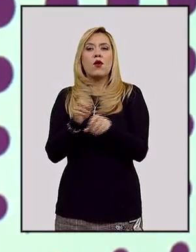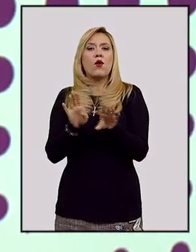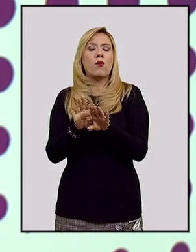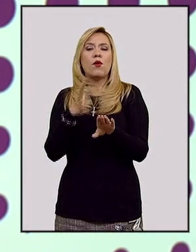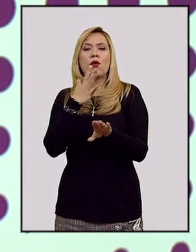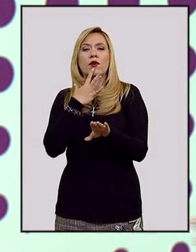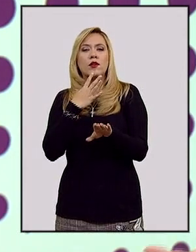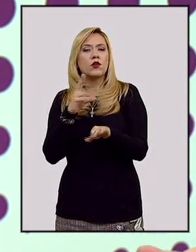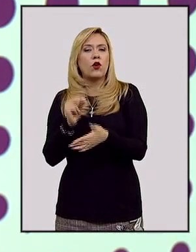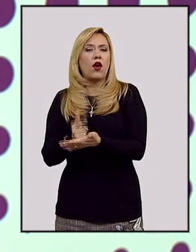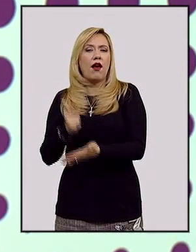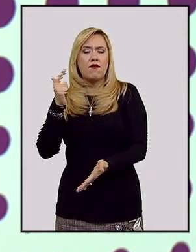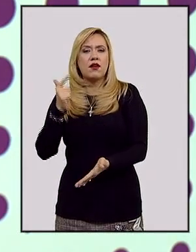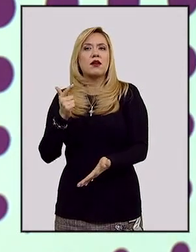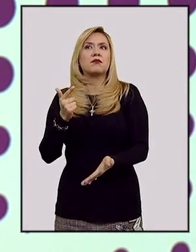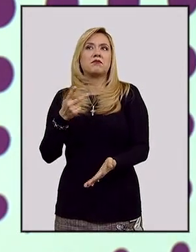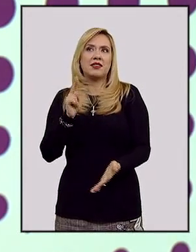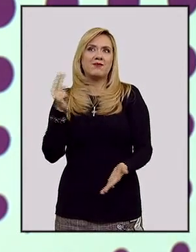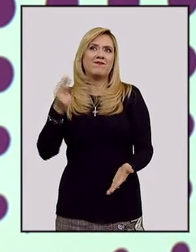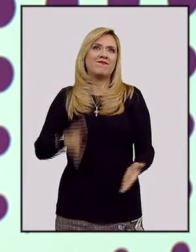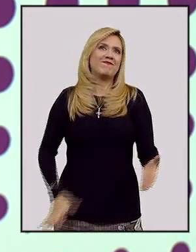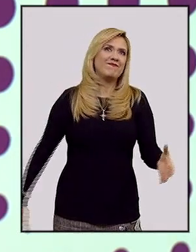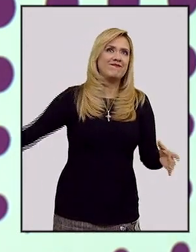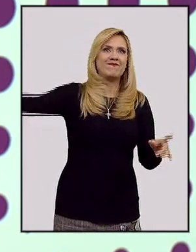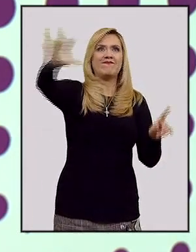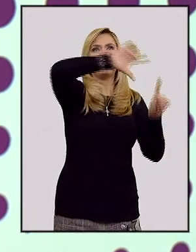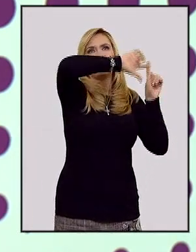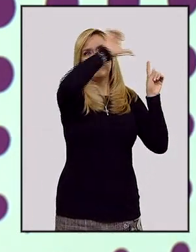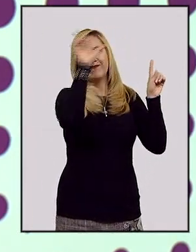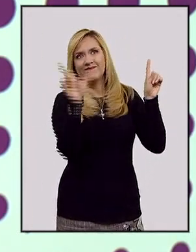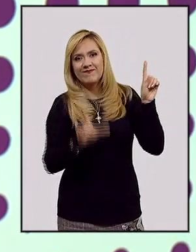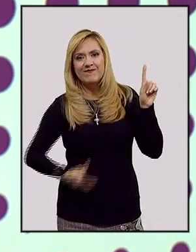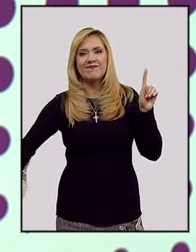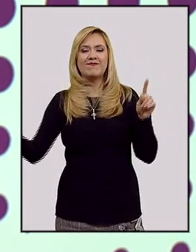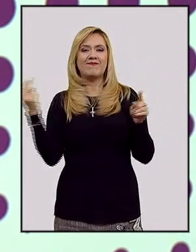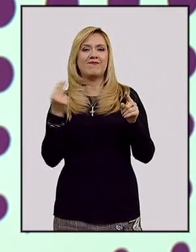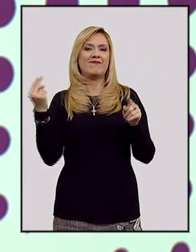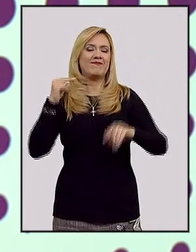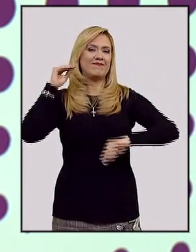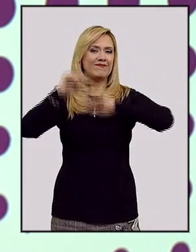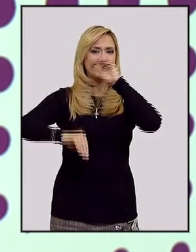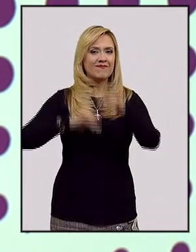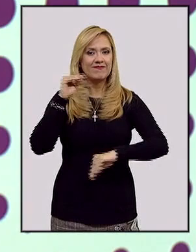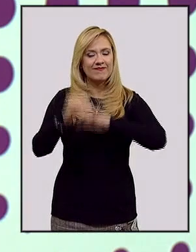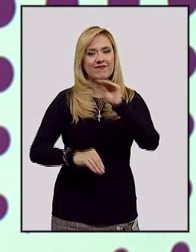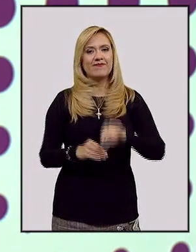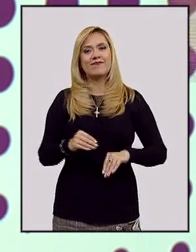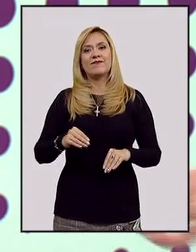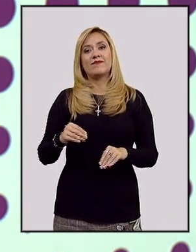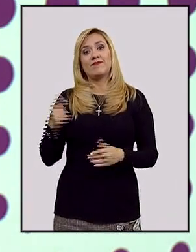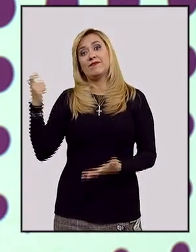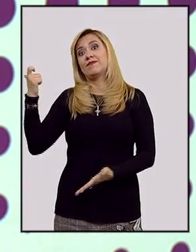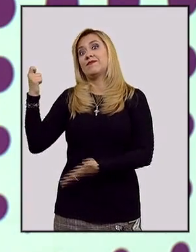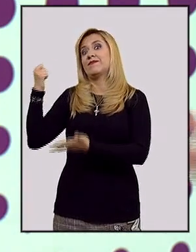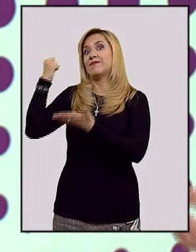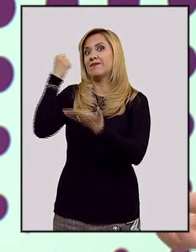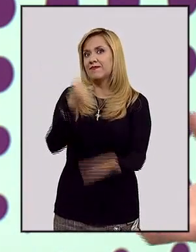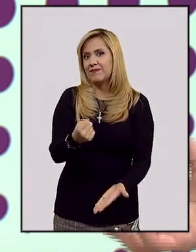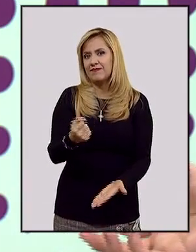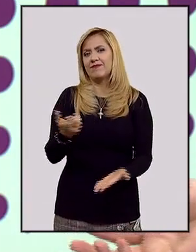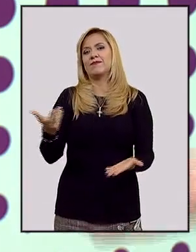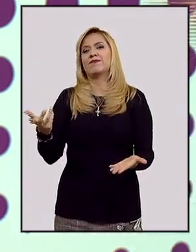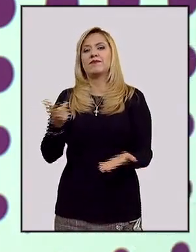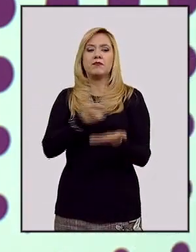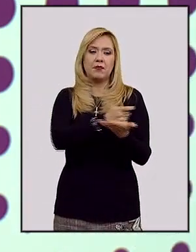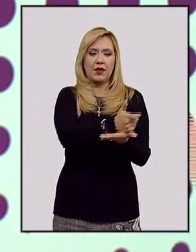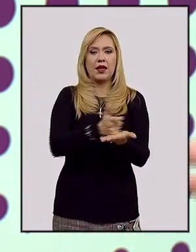gigante que implica todo el Sistema Nacional de Salud y que ahí hay que poner desde recursos financieros,